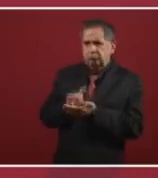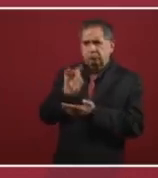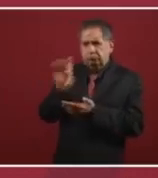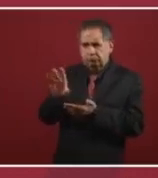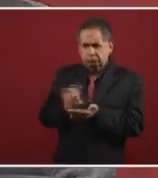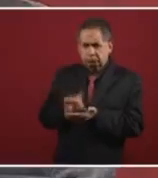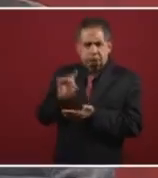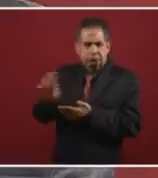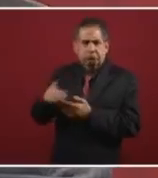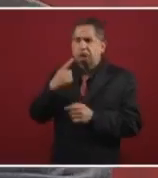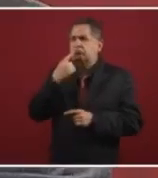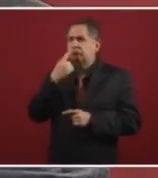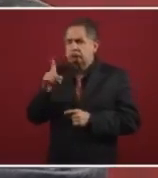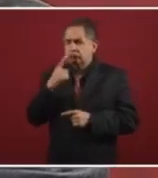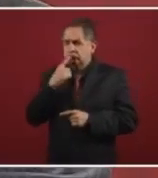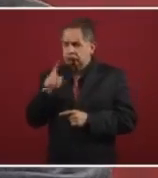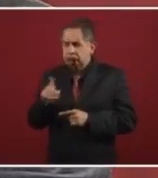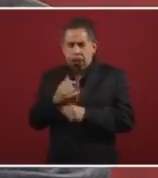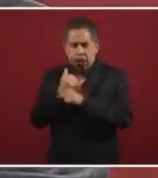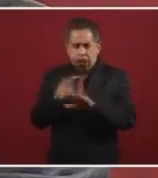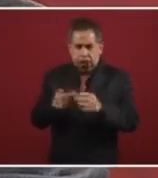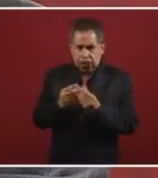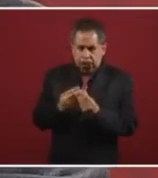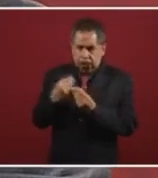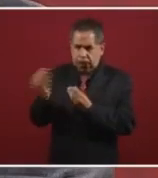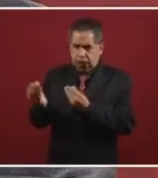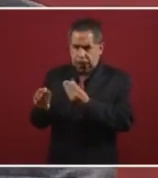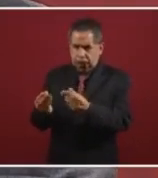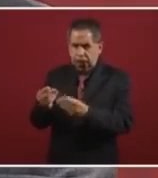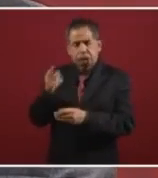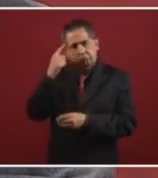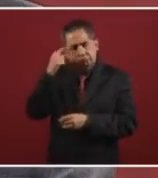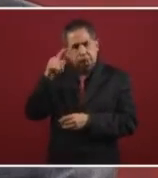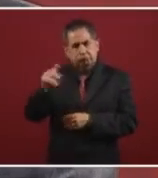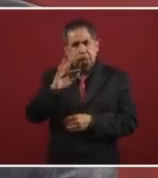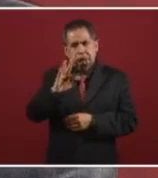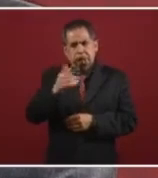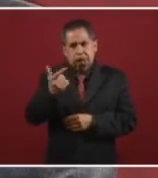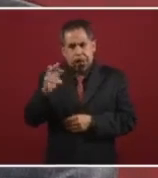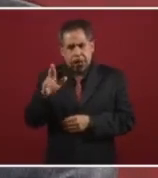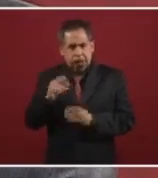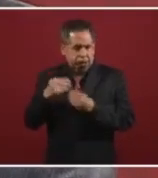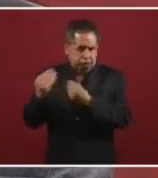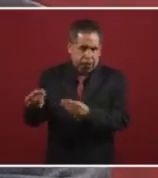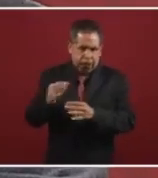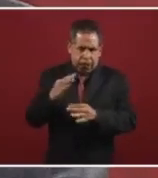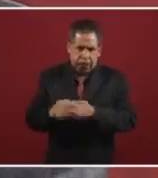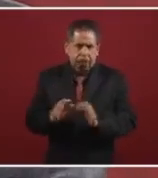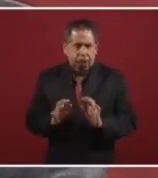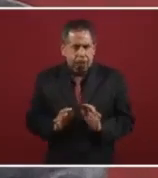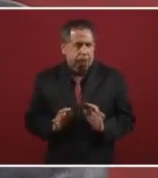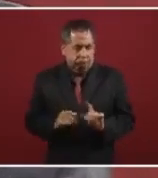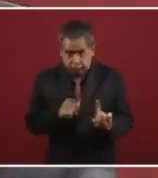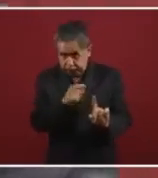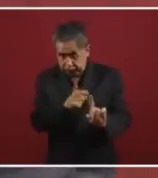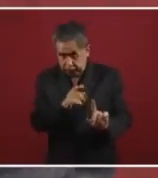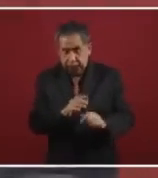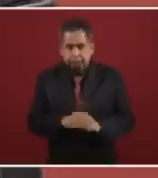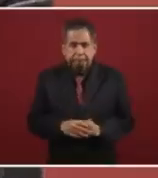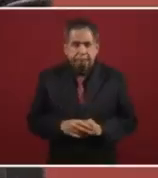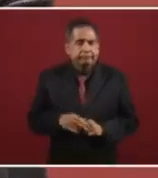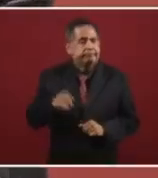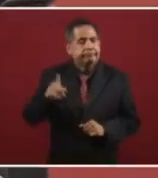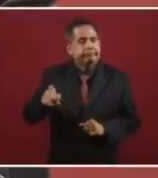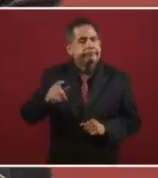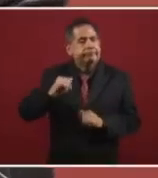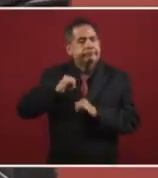las denuncias y los informes a la Fiscalía. Finalmente, el presidente celebró la aprobación en el Senado de la realización de